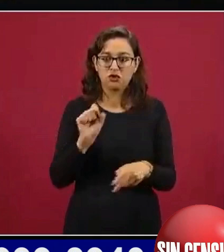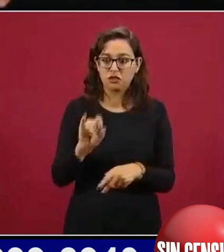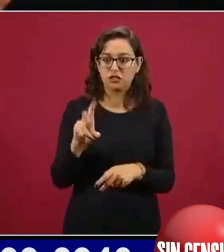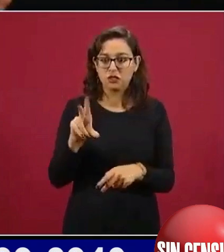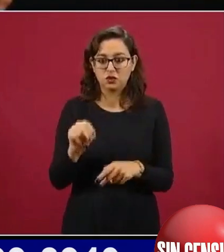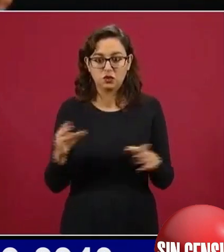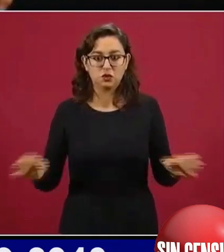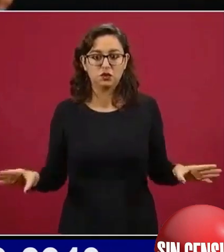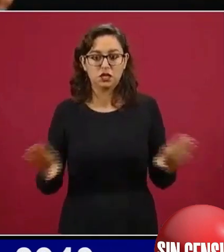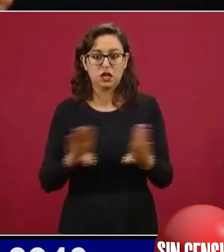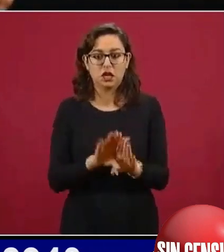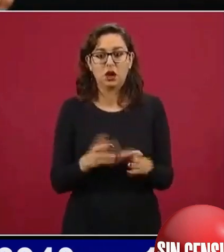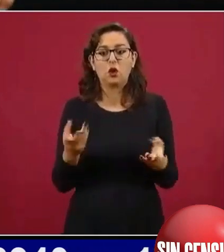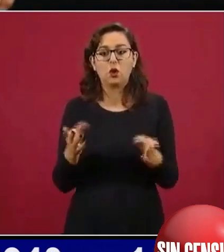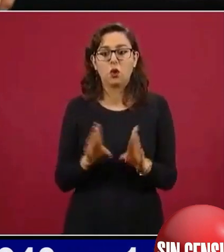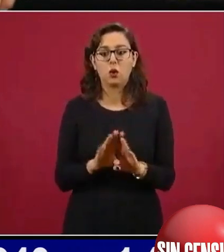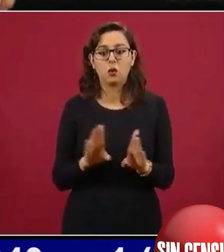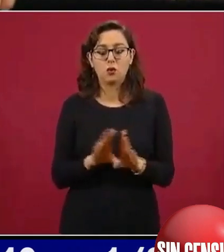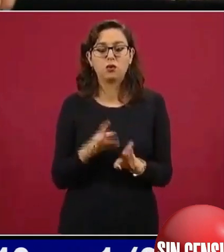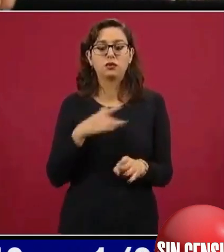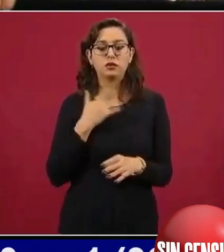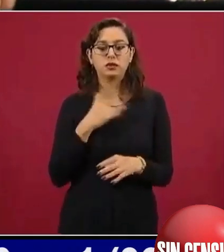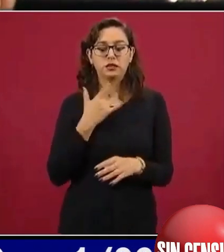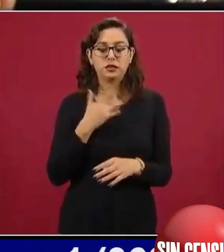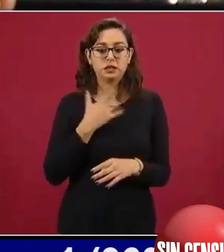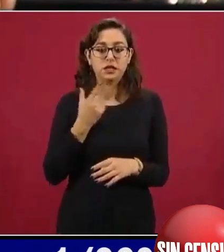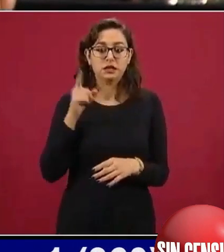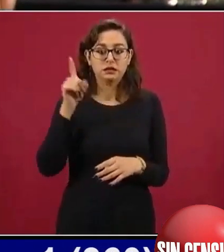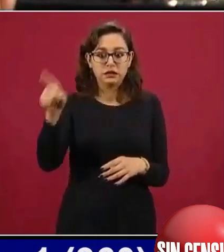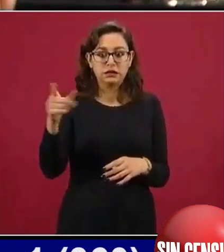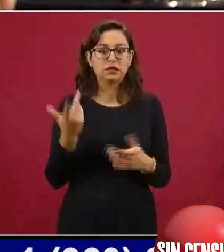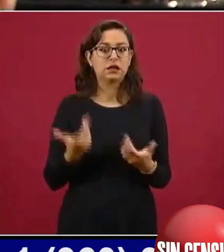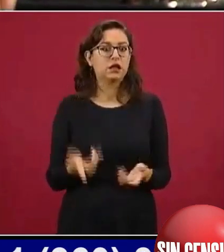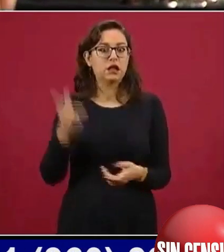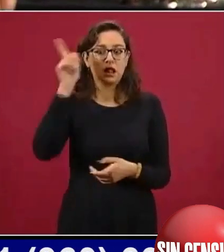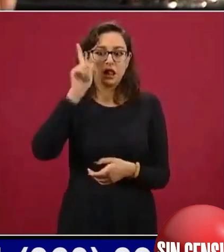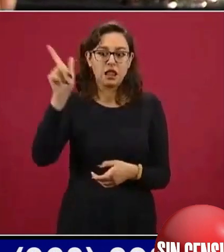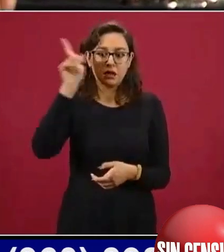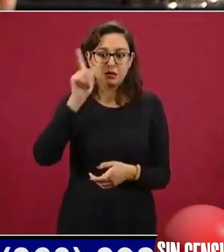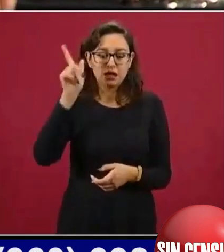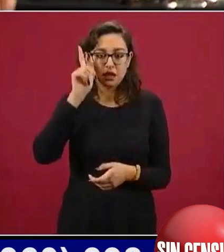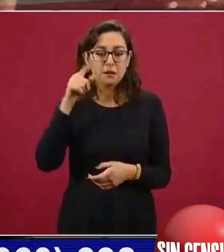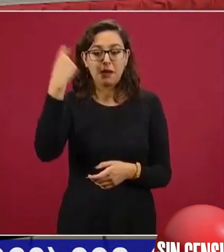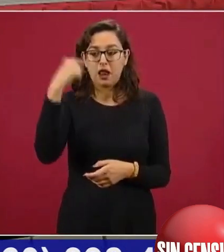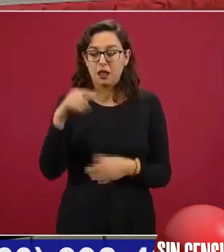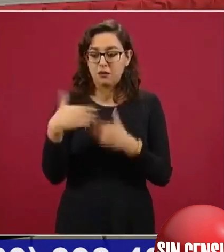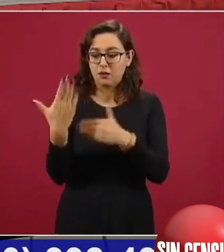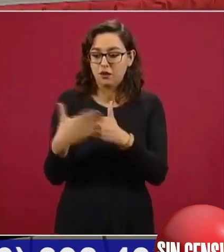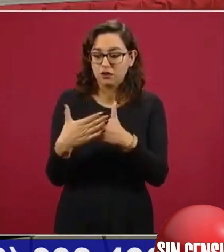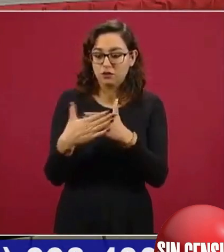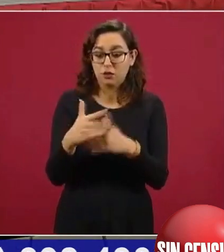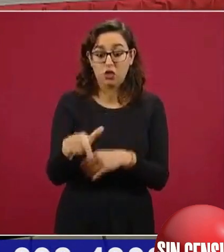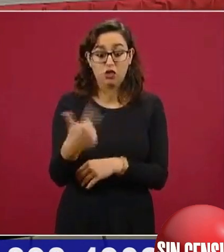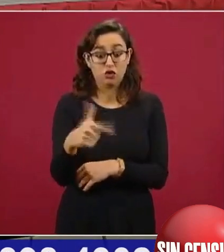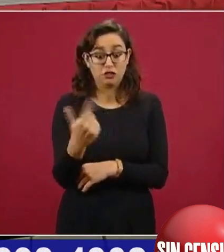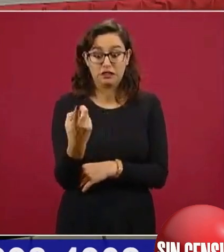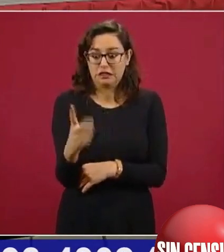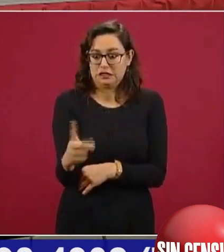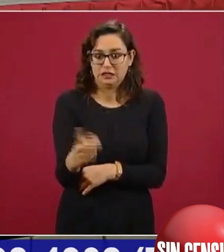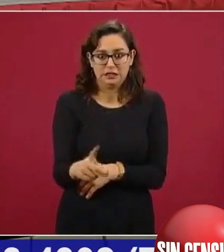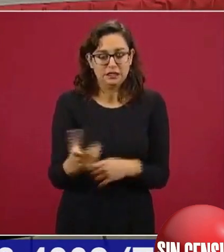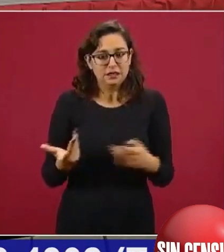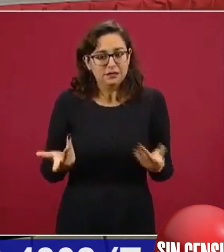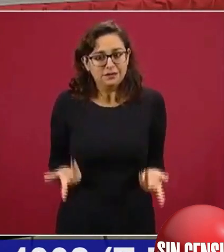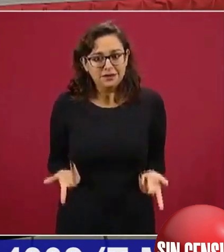en otro tipo de situaciones, en Reforma, la Basílica de Guadalupe ahora el 12 de diciembre, este tipo de situaciones? Muchas gracias. Esto también es muy